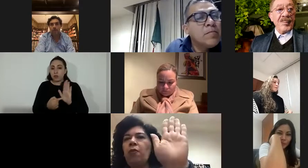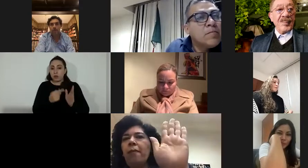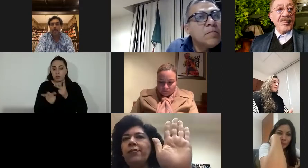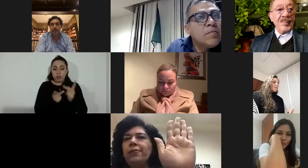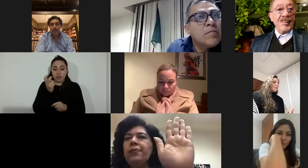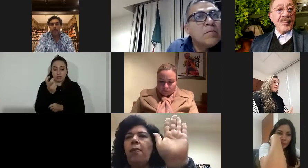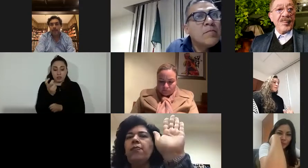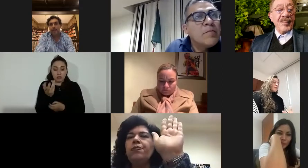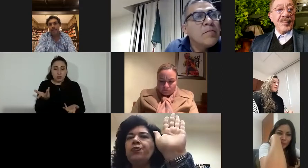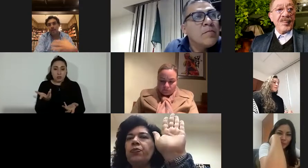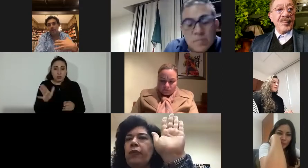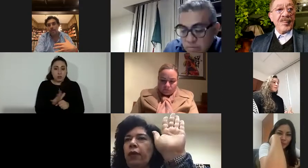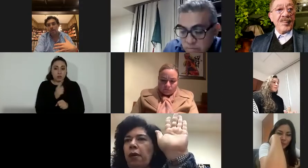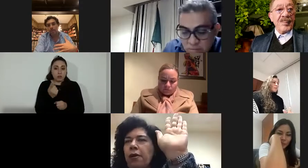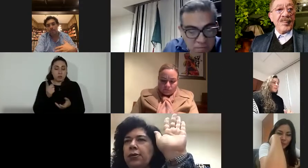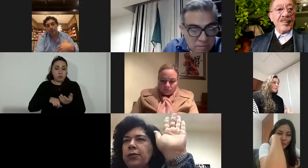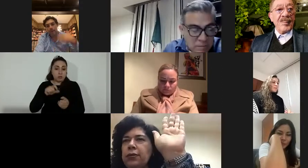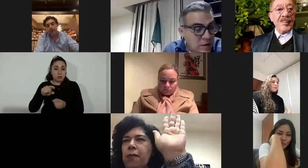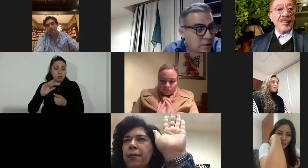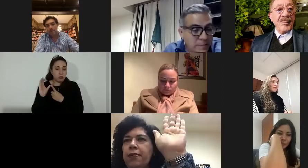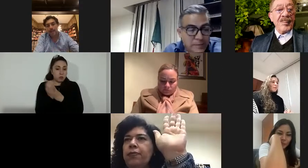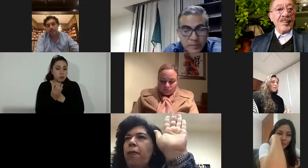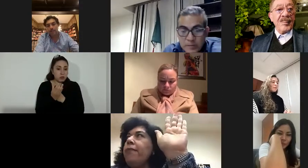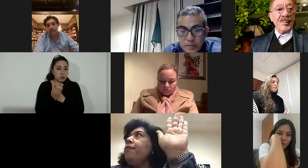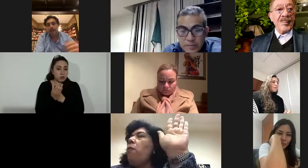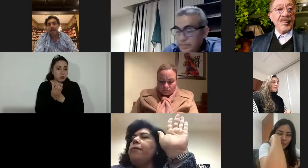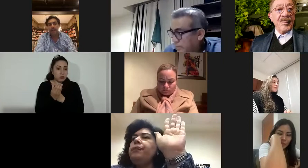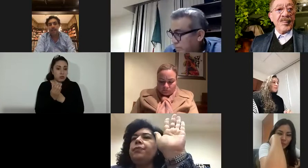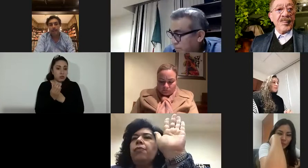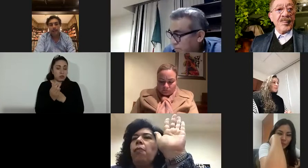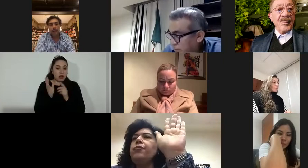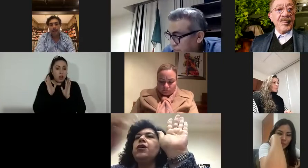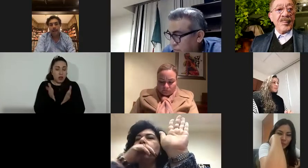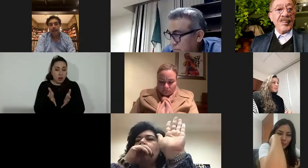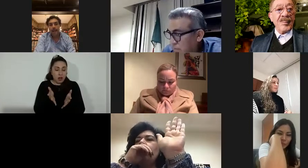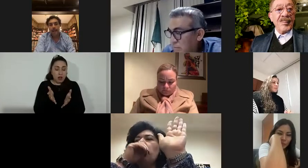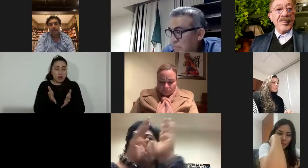todos porque la misma comisión ha invitado al